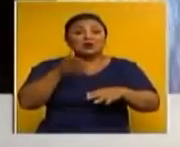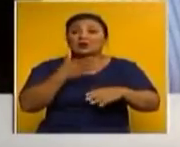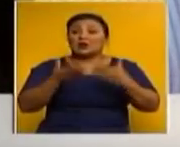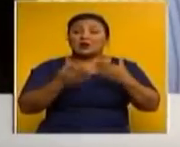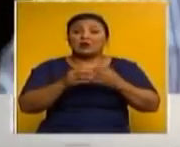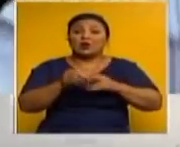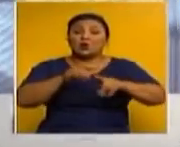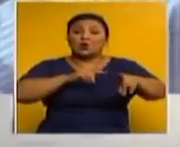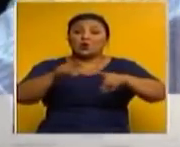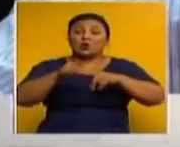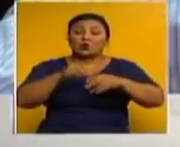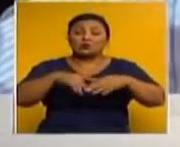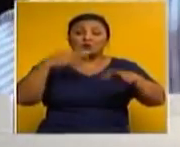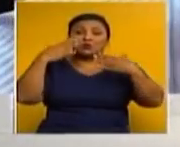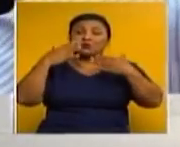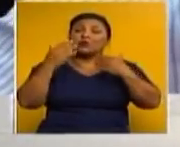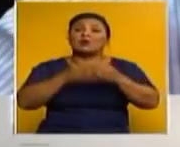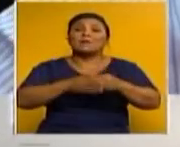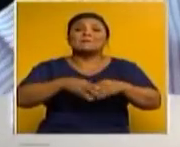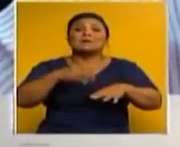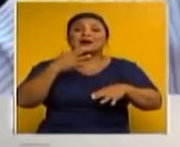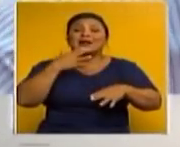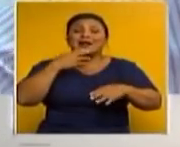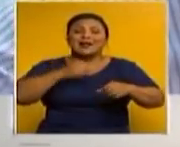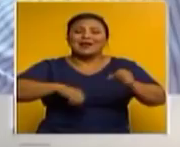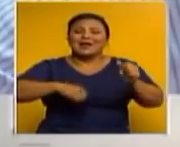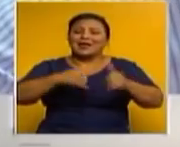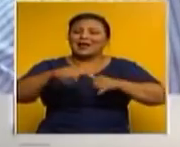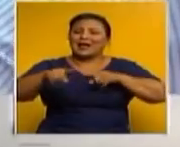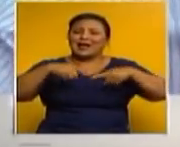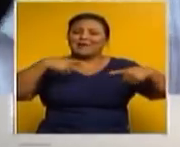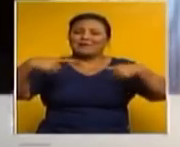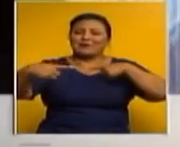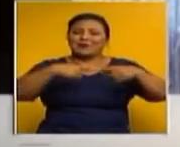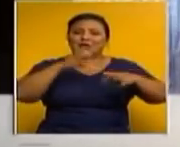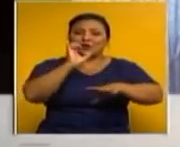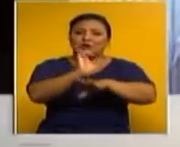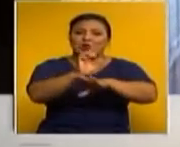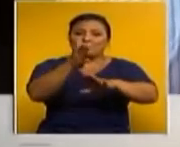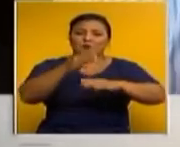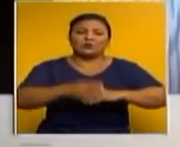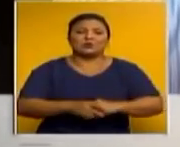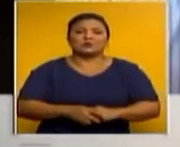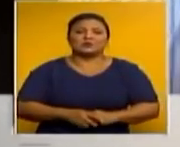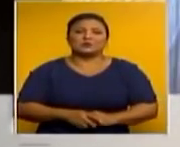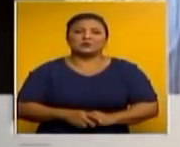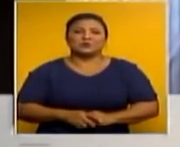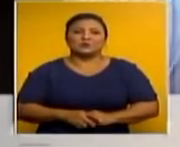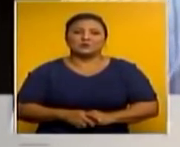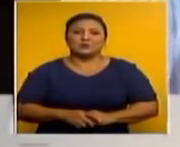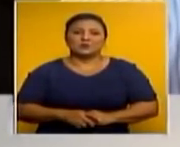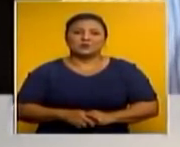el concurso público para las transmisiones del campeonato ecuatoriano. Ya les contamos.